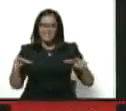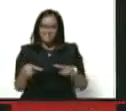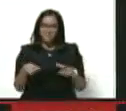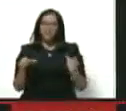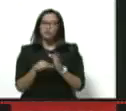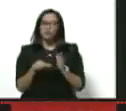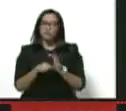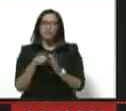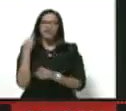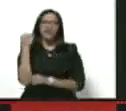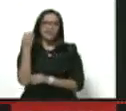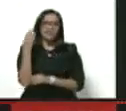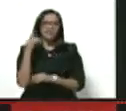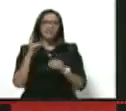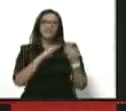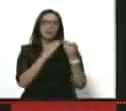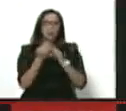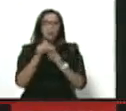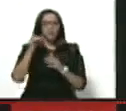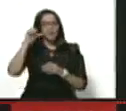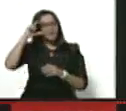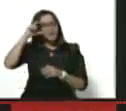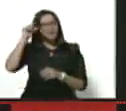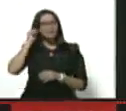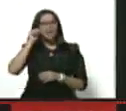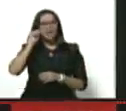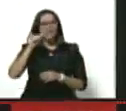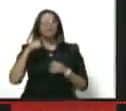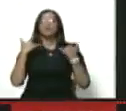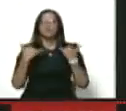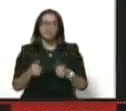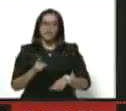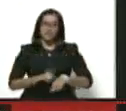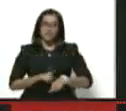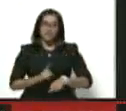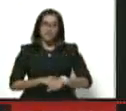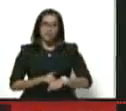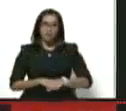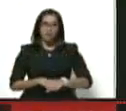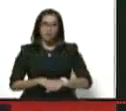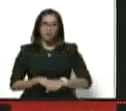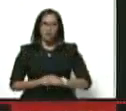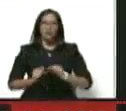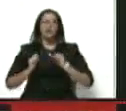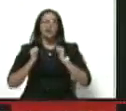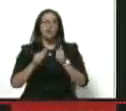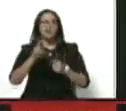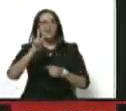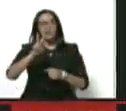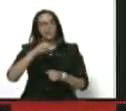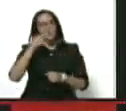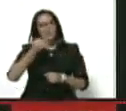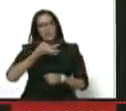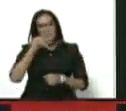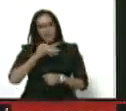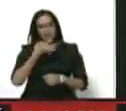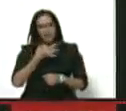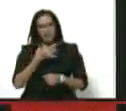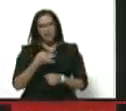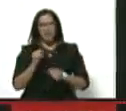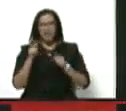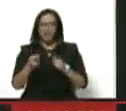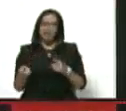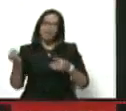va a ser la asamblea en esa comunidad el día sábado. Ya está establecida la hora. Correcto. Comienza a las 2 de la tarde. Ahí le hemos